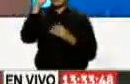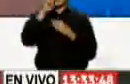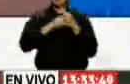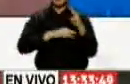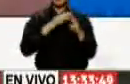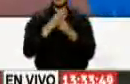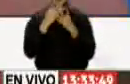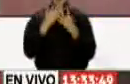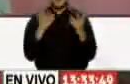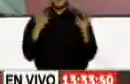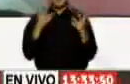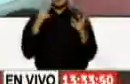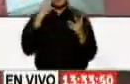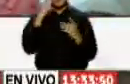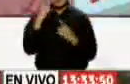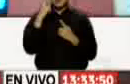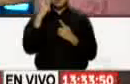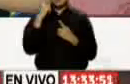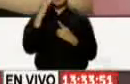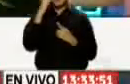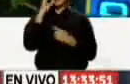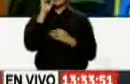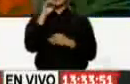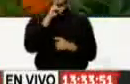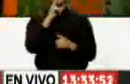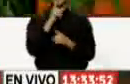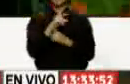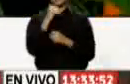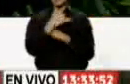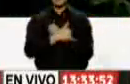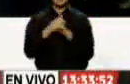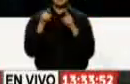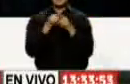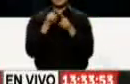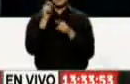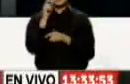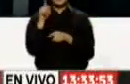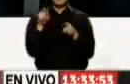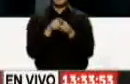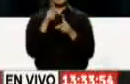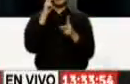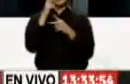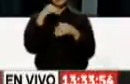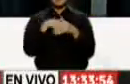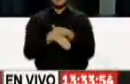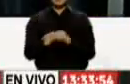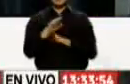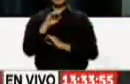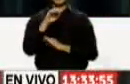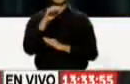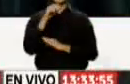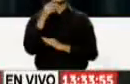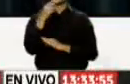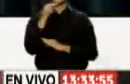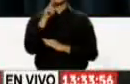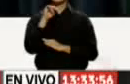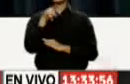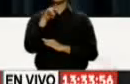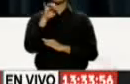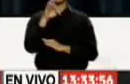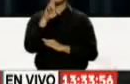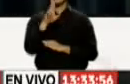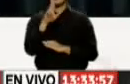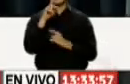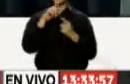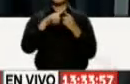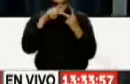y este juego de aquí no le tiene nada que pedir a los de los otros países. Es muy parecido a los que conocen Miami, el de Harry Potter. Es muy parecido al de Jurassic